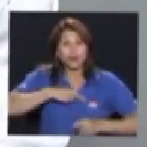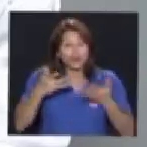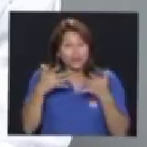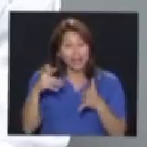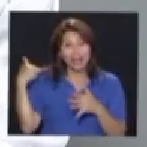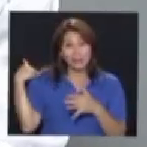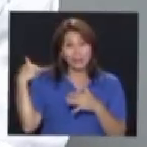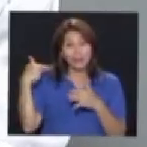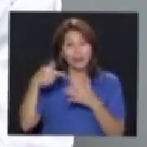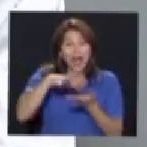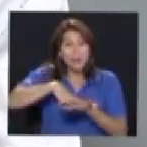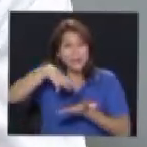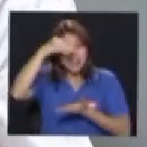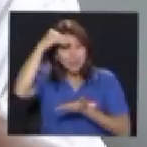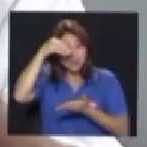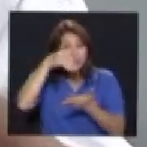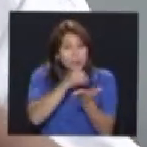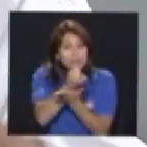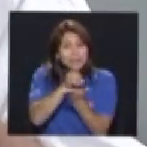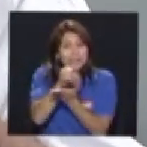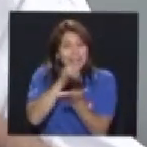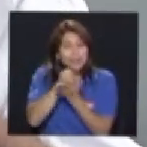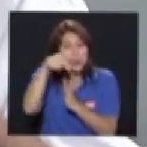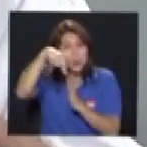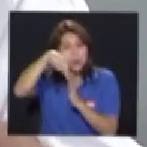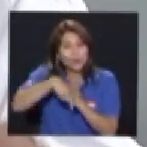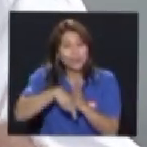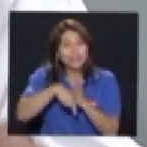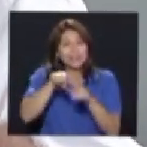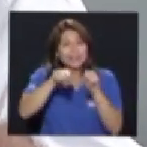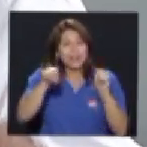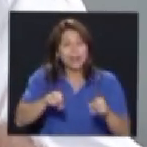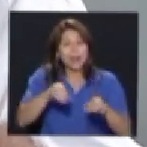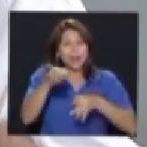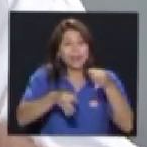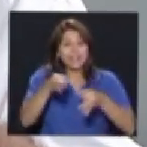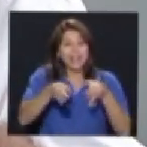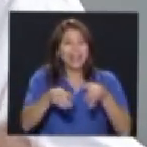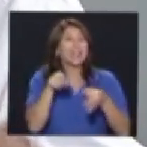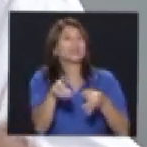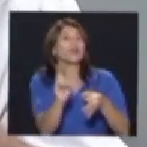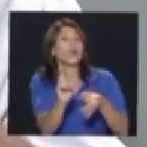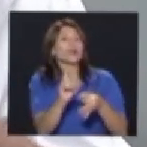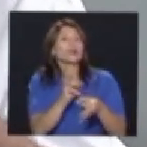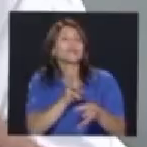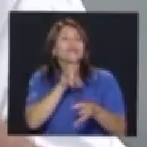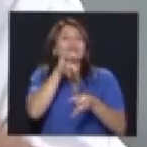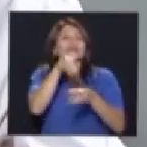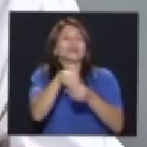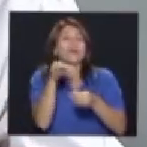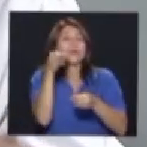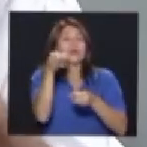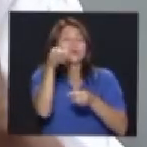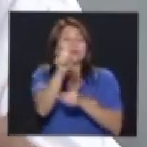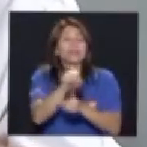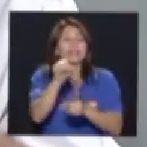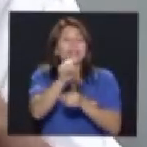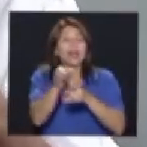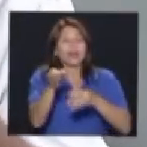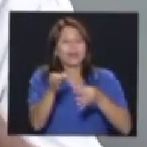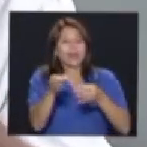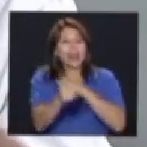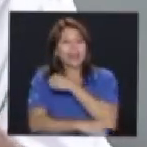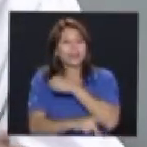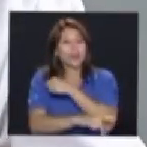sobre el sistema judicial, eso lo incorporaremos en los informes Estados de la Nación que sigan y en el informe Estado de la Región. Eso es un tema